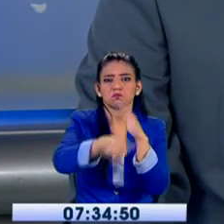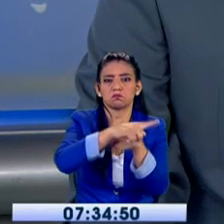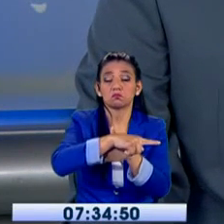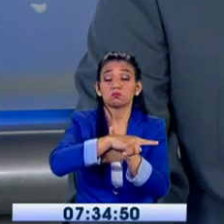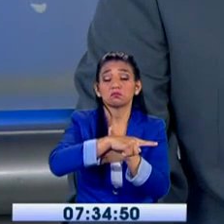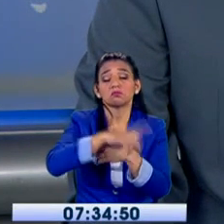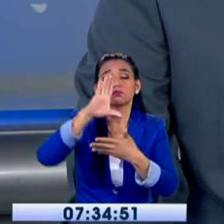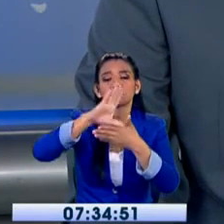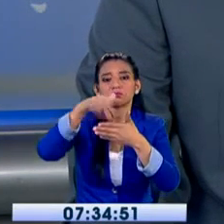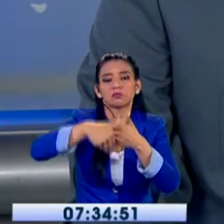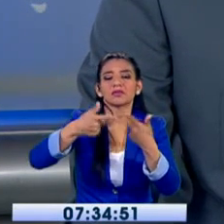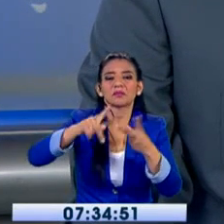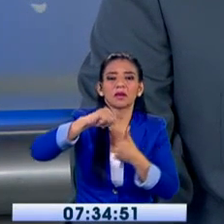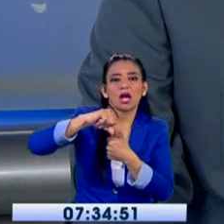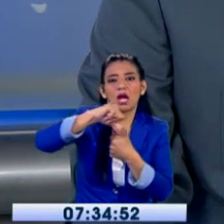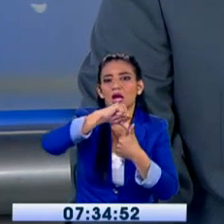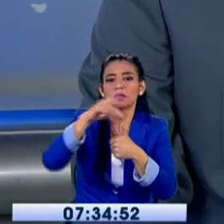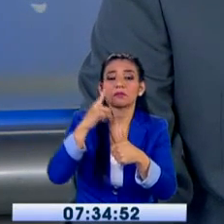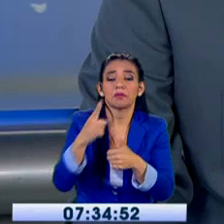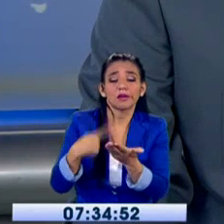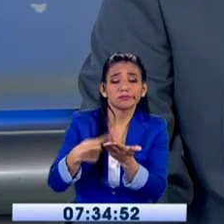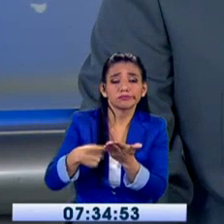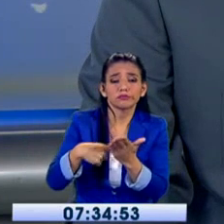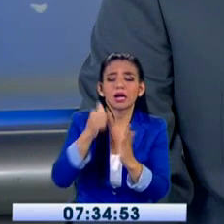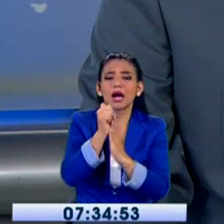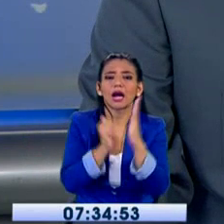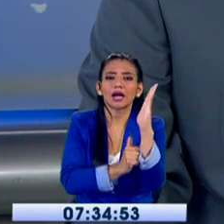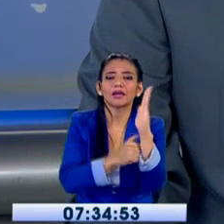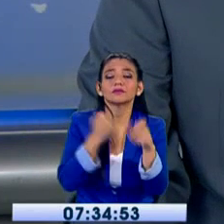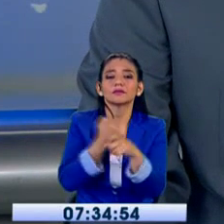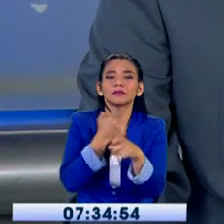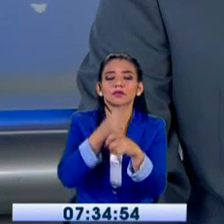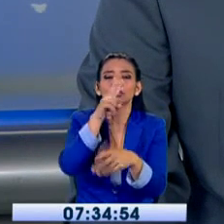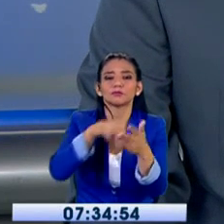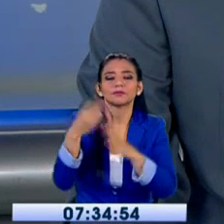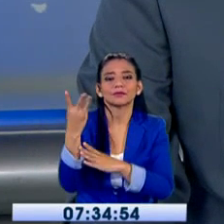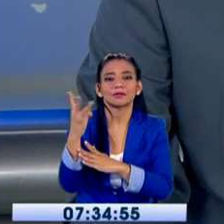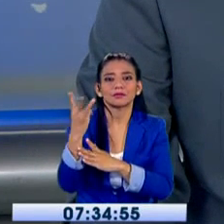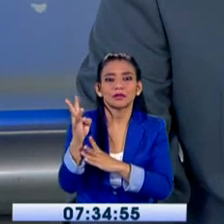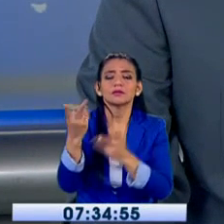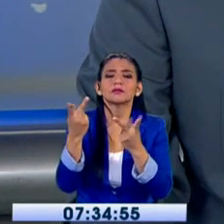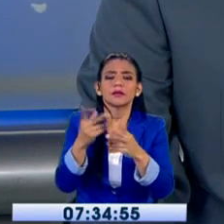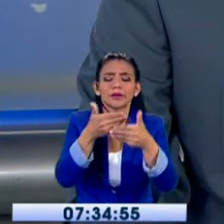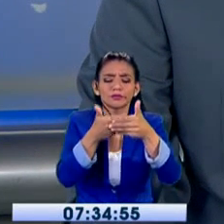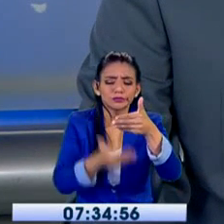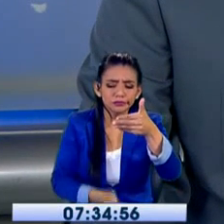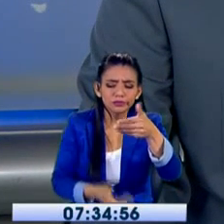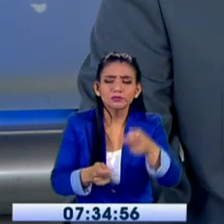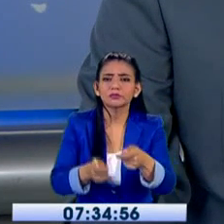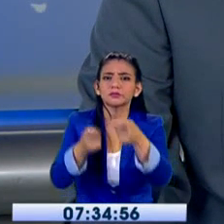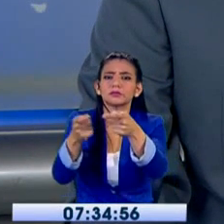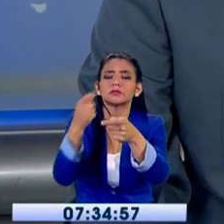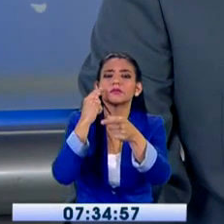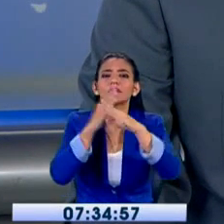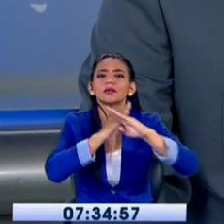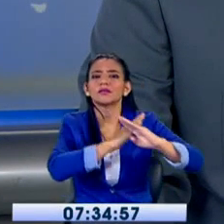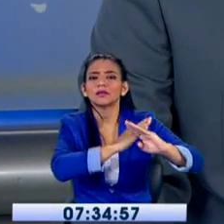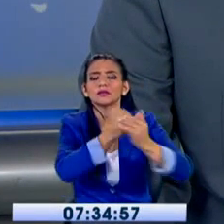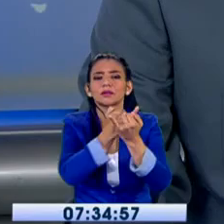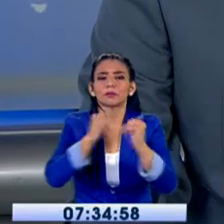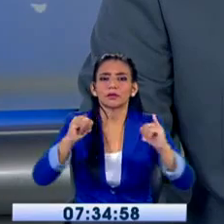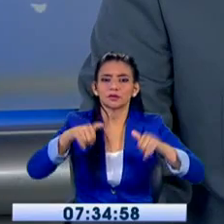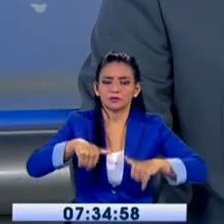Caribe, que tuvo por objetivo preparar la agenda de trabajo del 2016 y la elaboración de un manifiesto encaminado a la defensa de la independencia